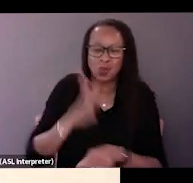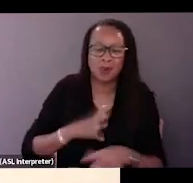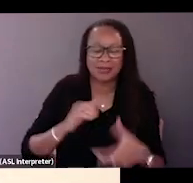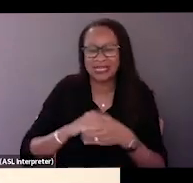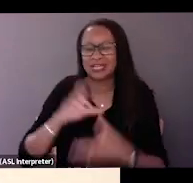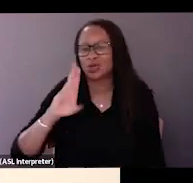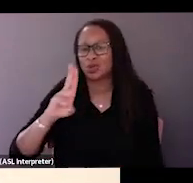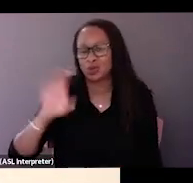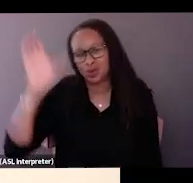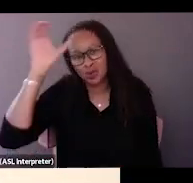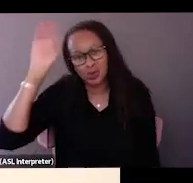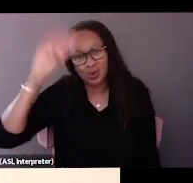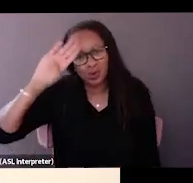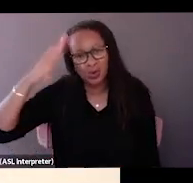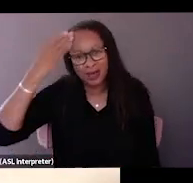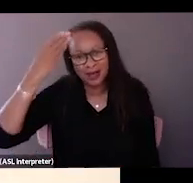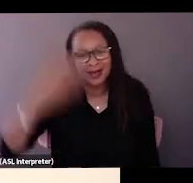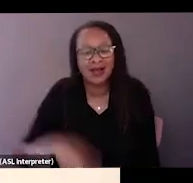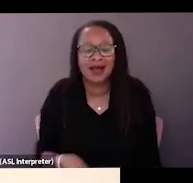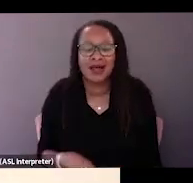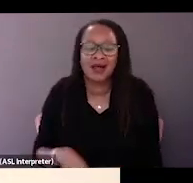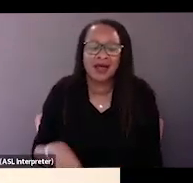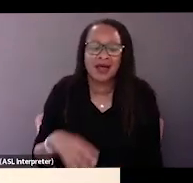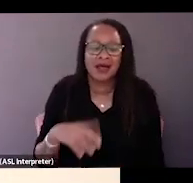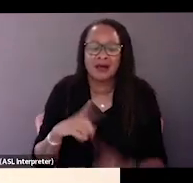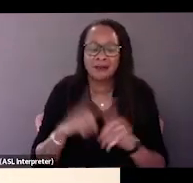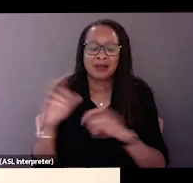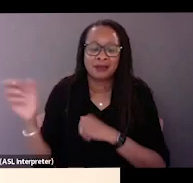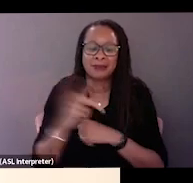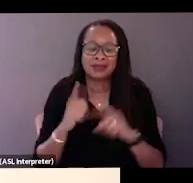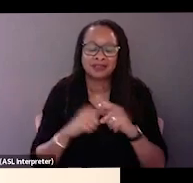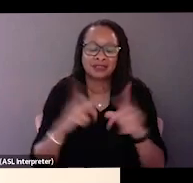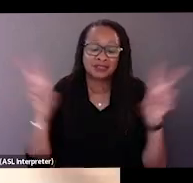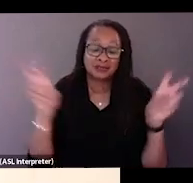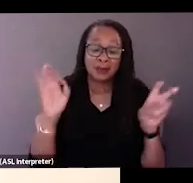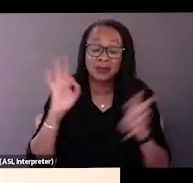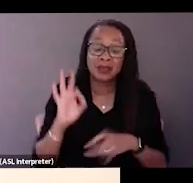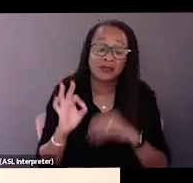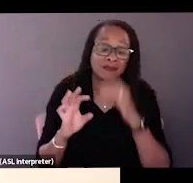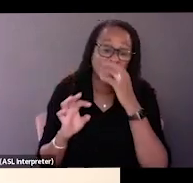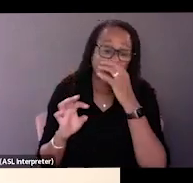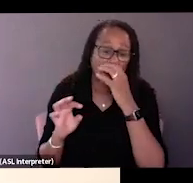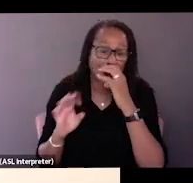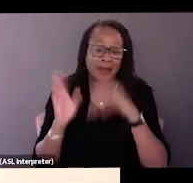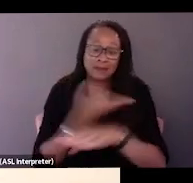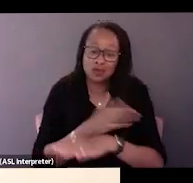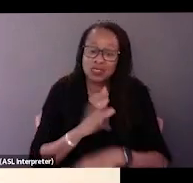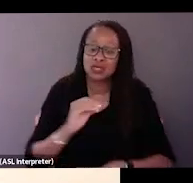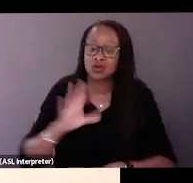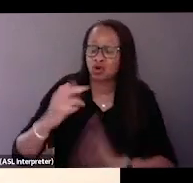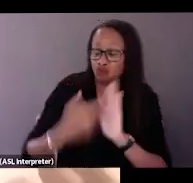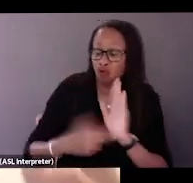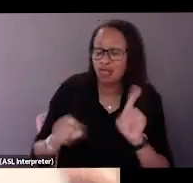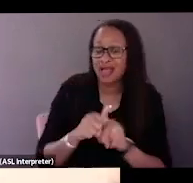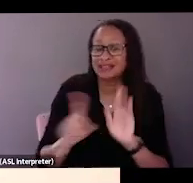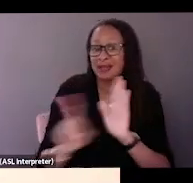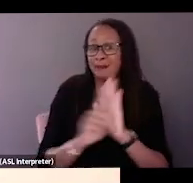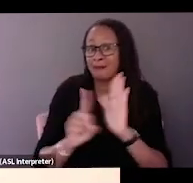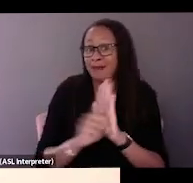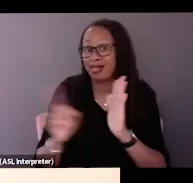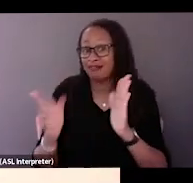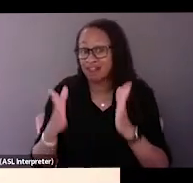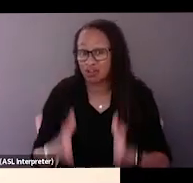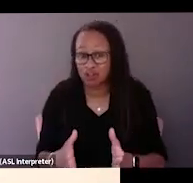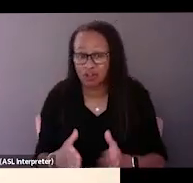volviendo al tema de la música y de ella como campanera, que me hubiera gustado, me hubiera encantado filmarla, porque